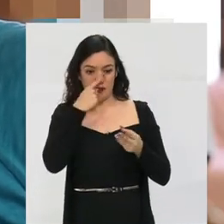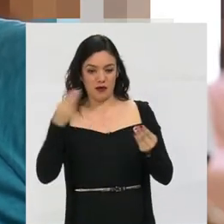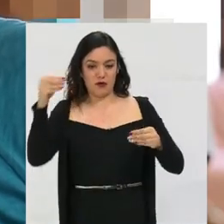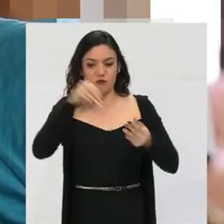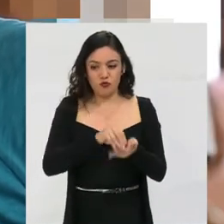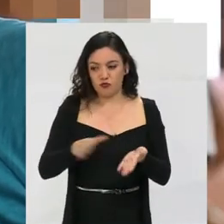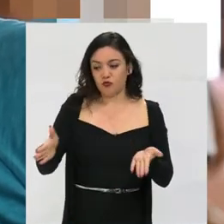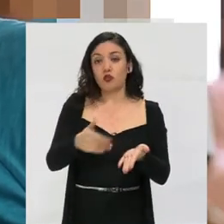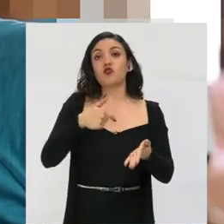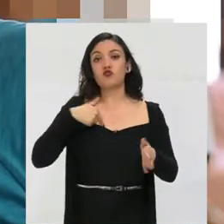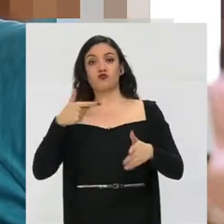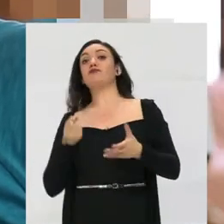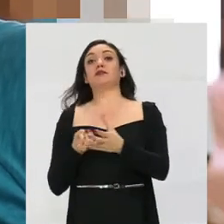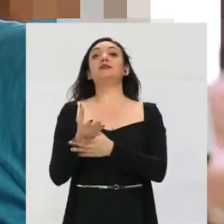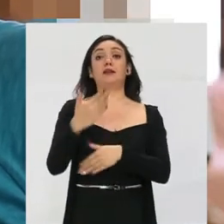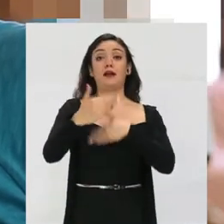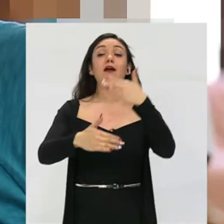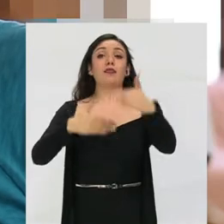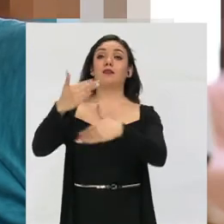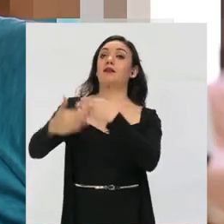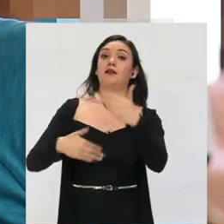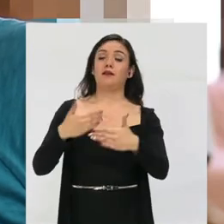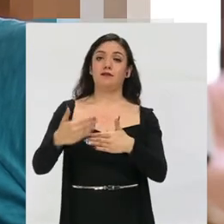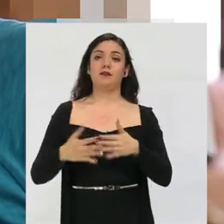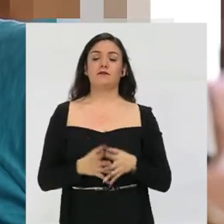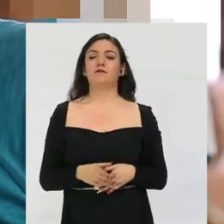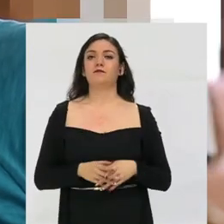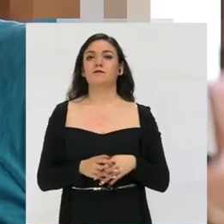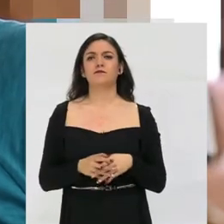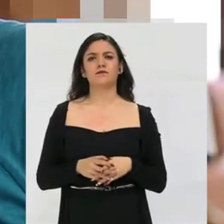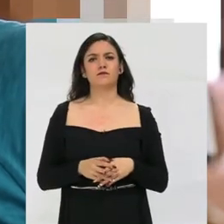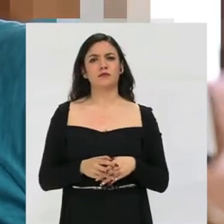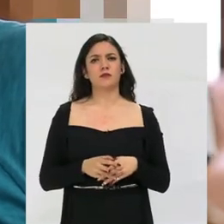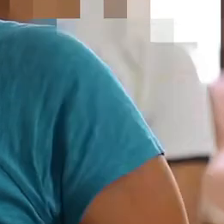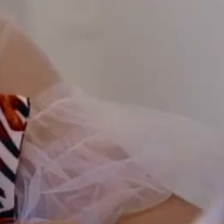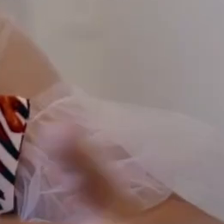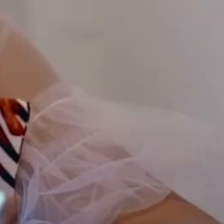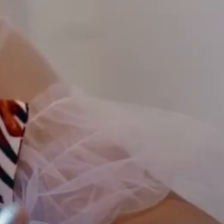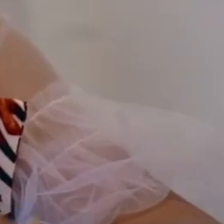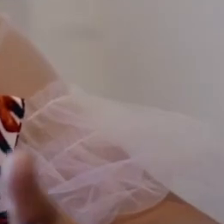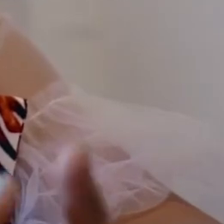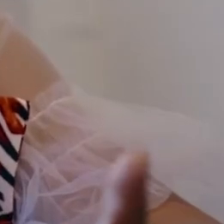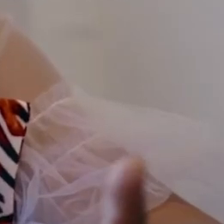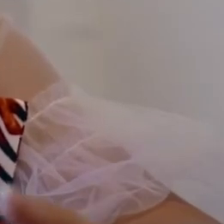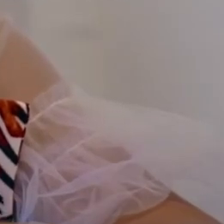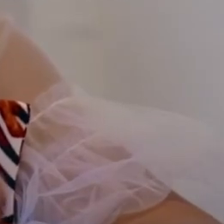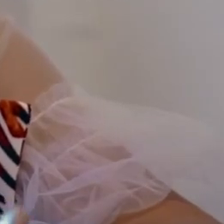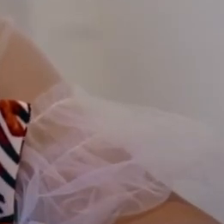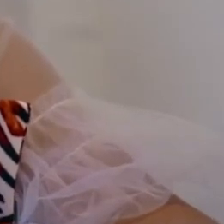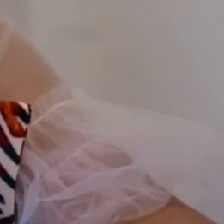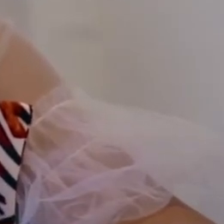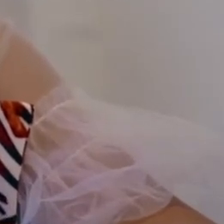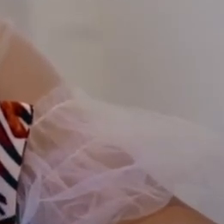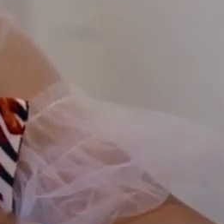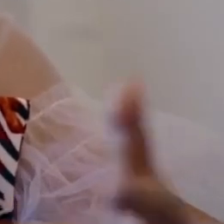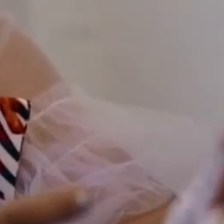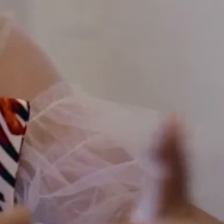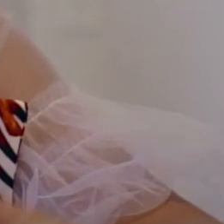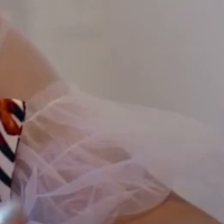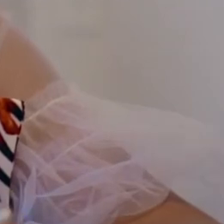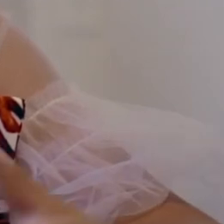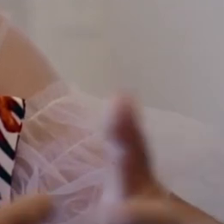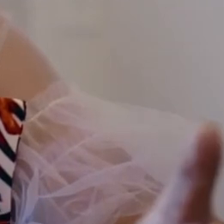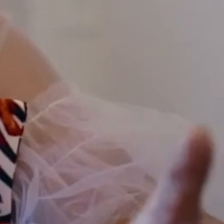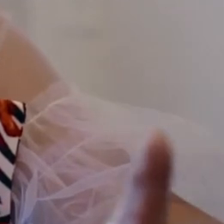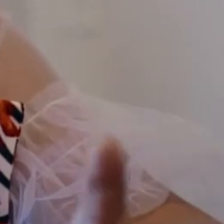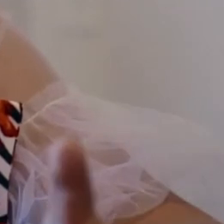está Él poniendo, ¿verdad?, para que yo salga adelante. Entonces, no excluirlos,